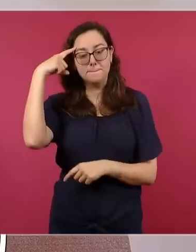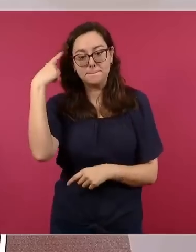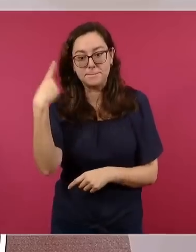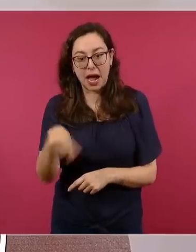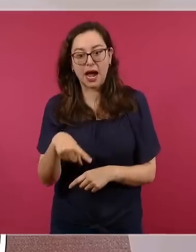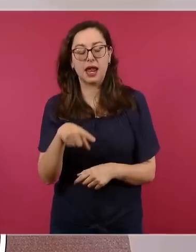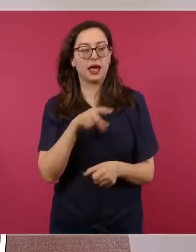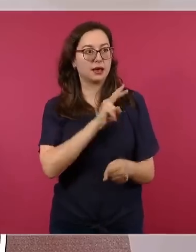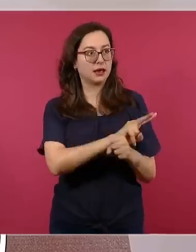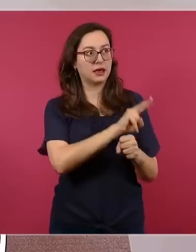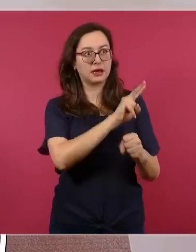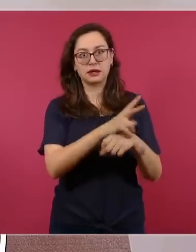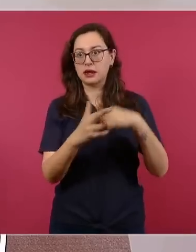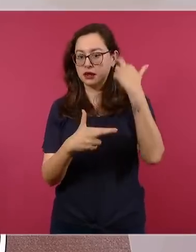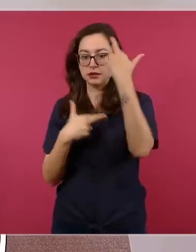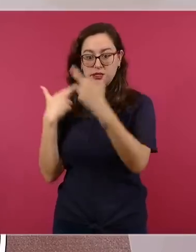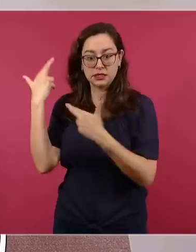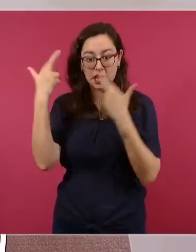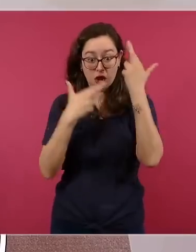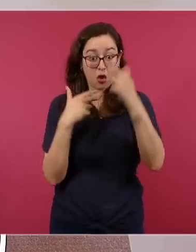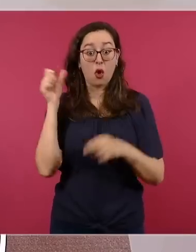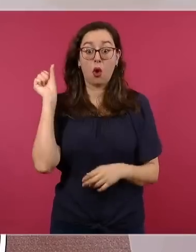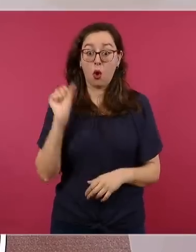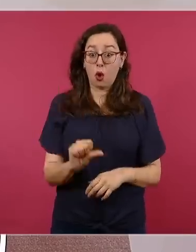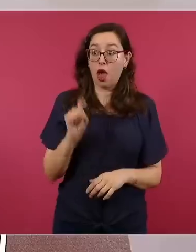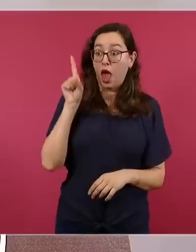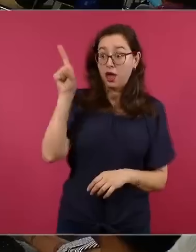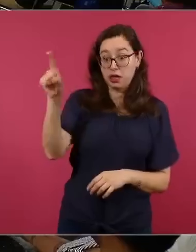gira, voy a Morelos,